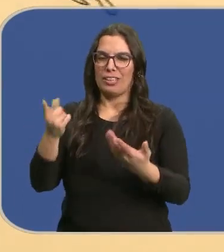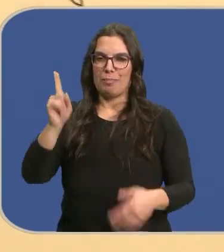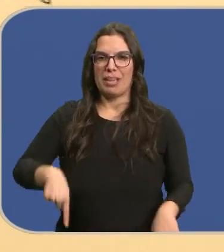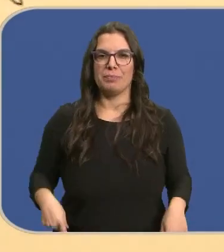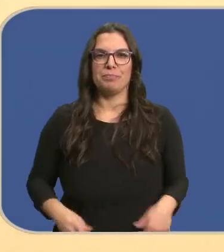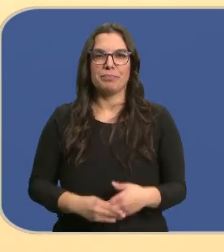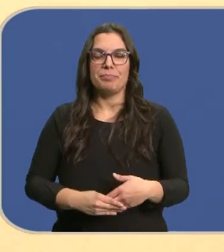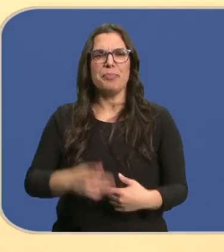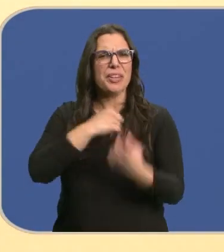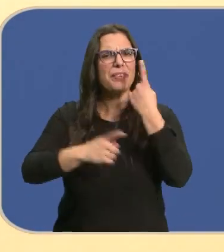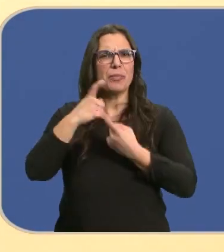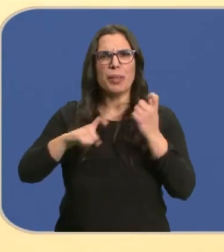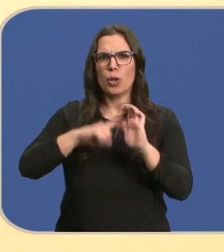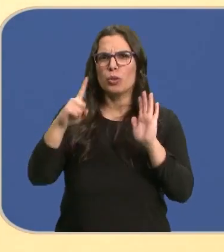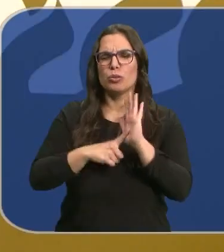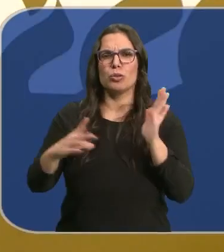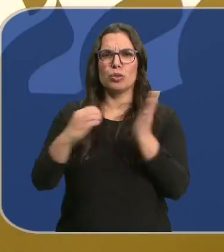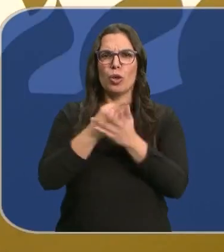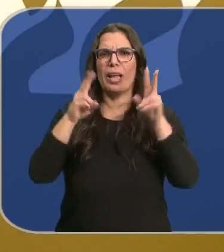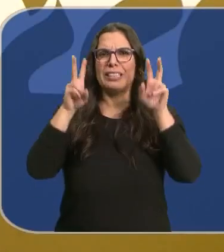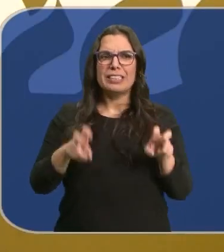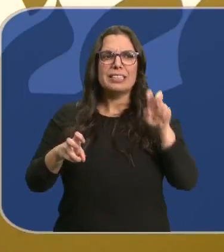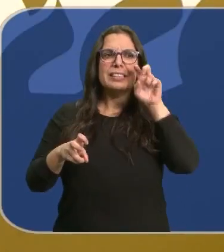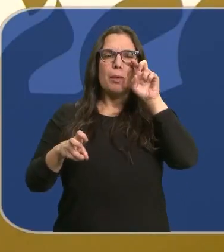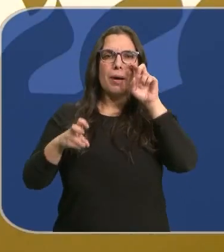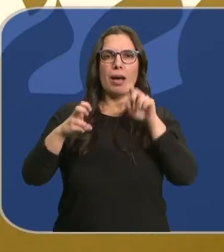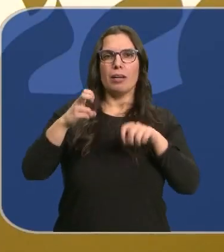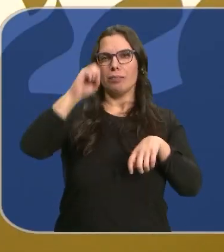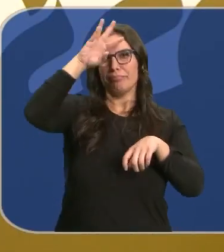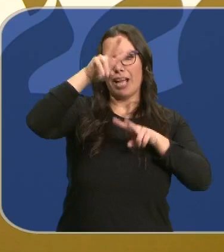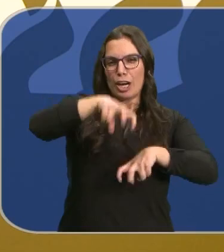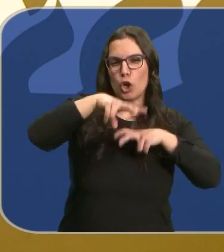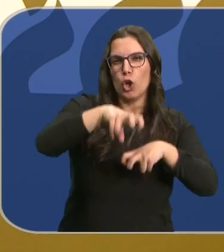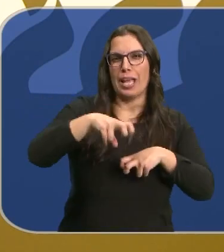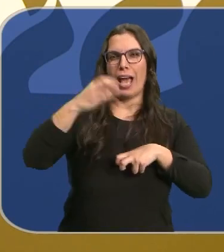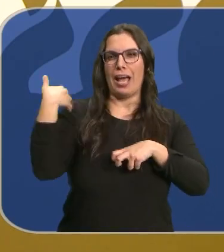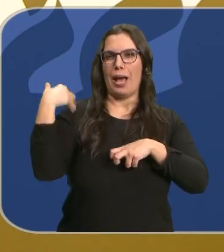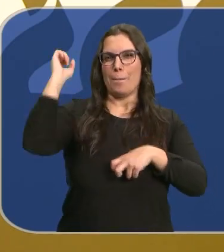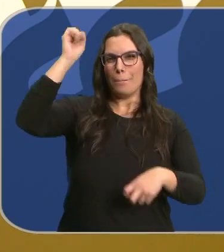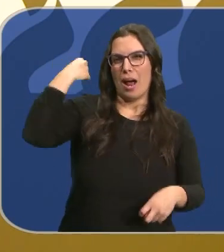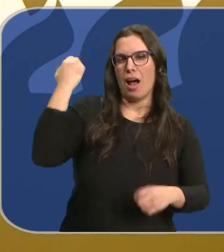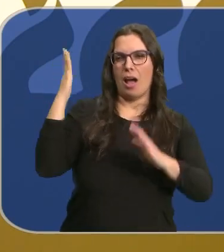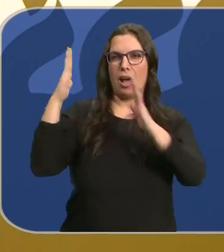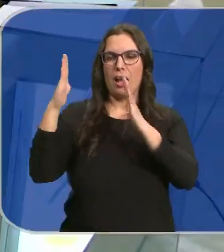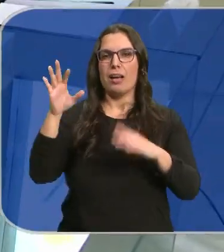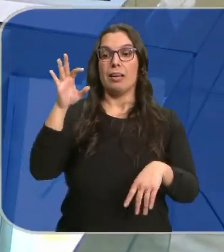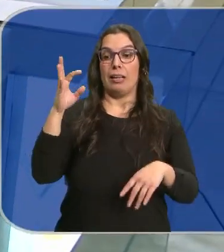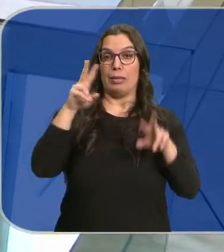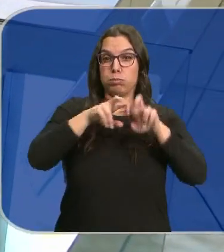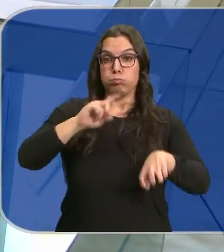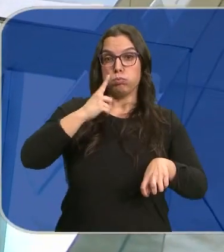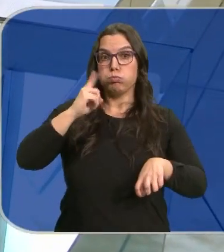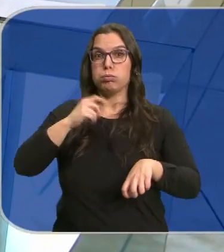donarlo. Toda la información de la paleontología, la arqueología prehistórica del siglo XX y XXI.